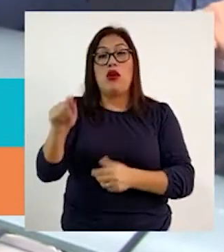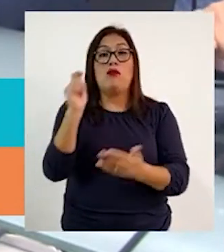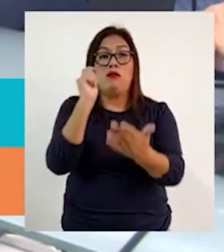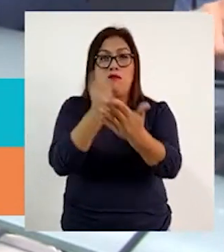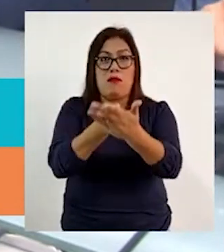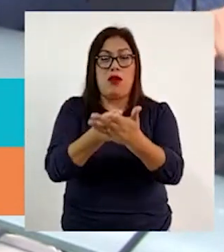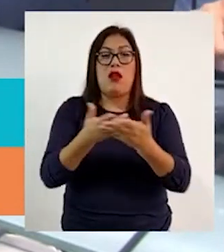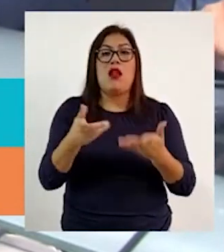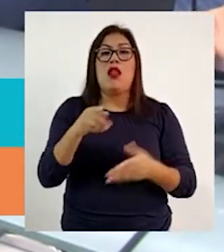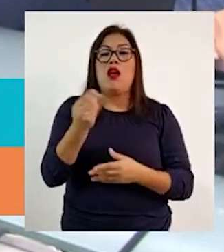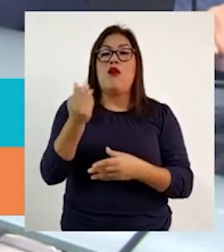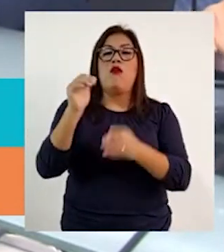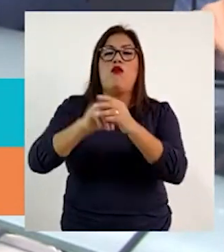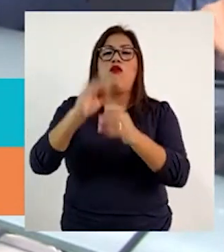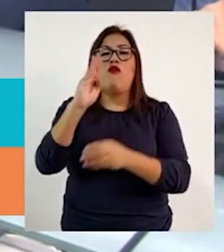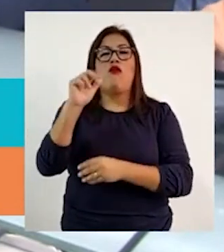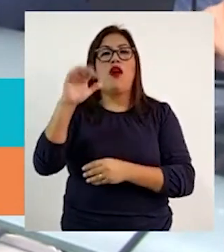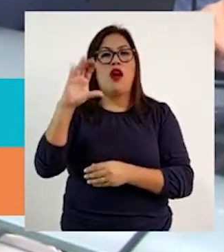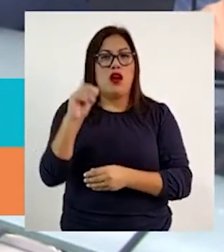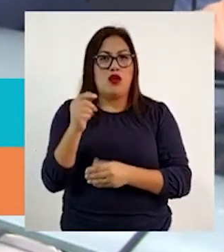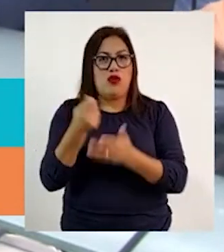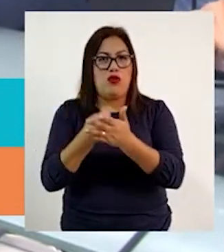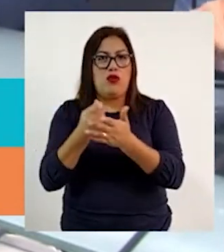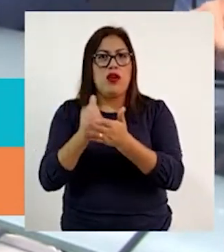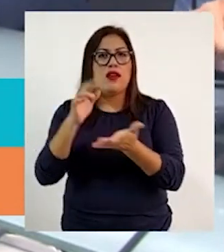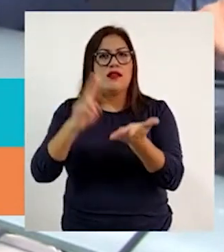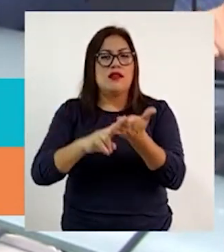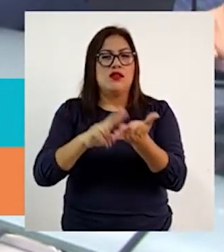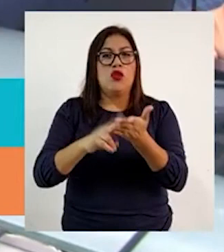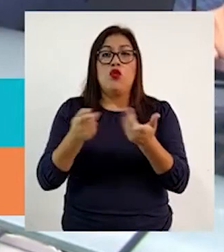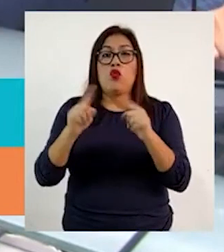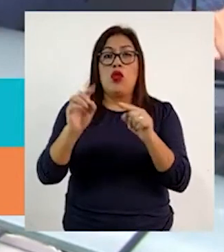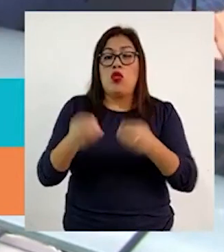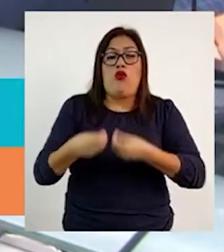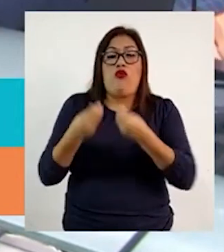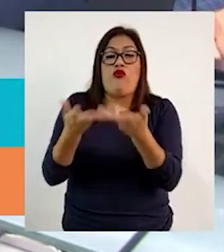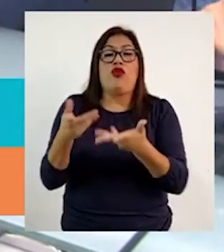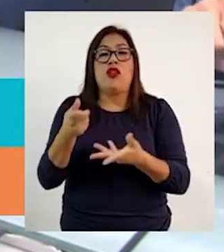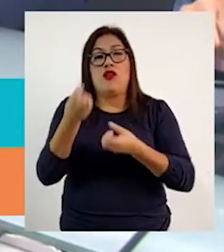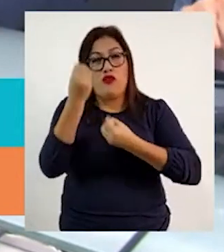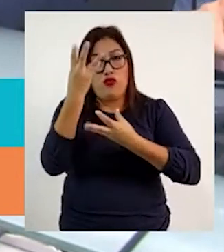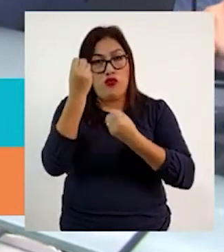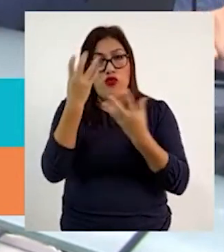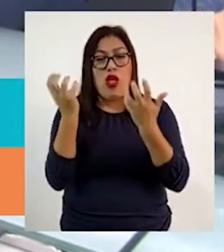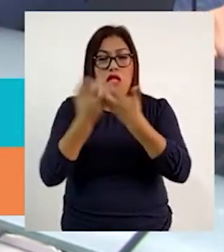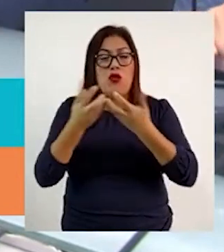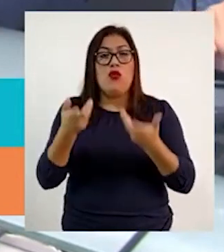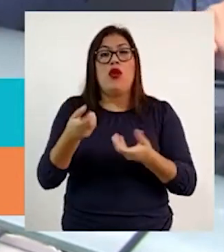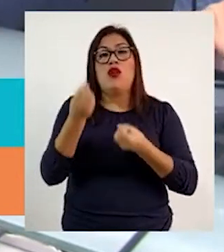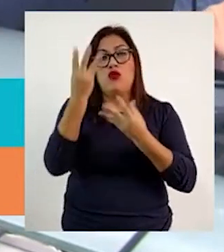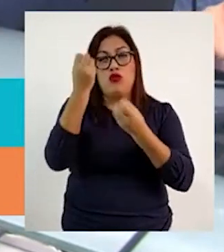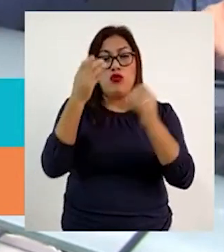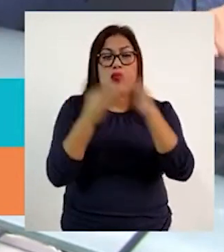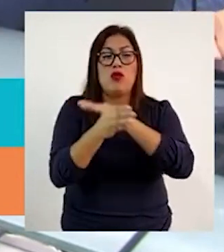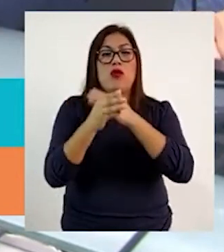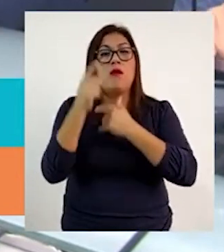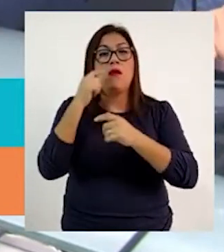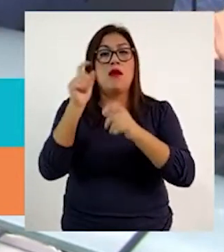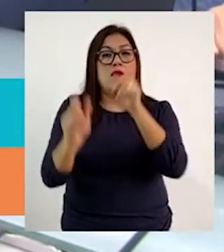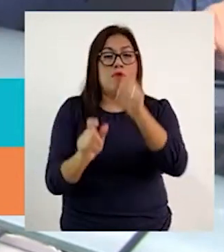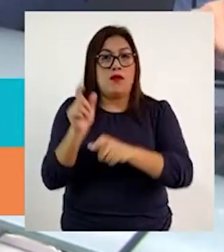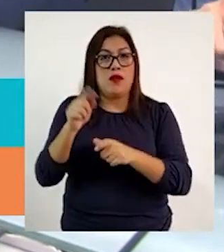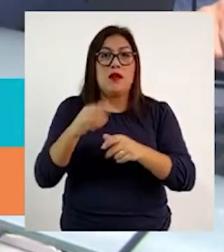bancos, financieras y seguros cuando no brinden la información adecuada, la información accesible para las personas